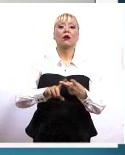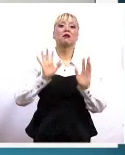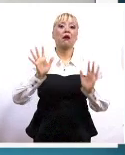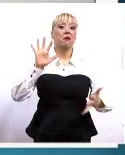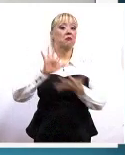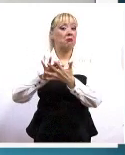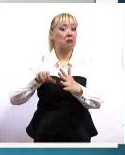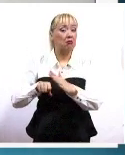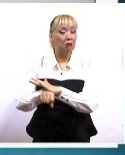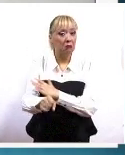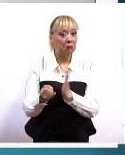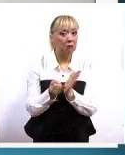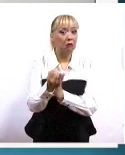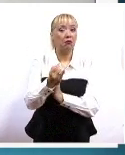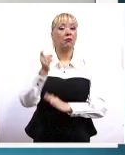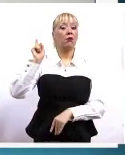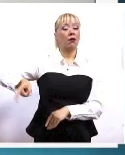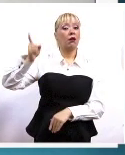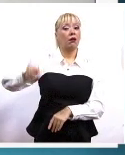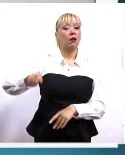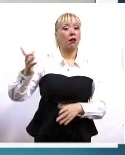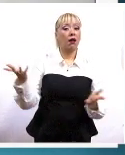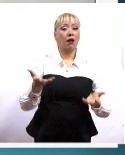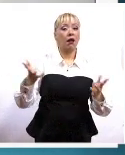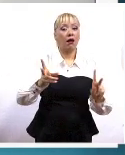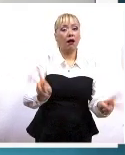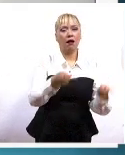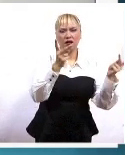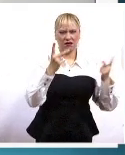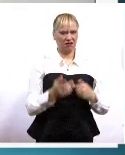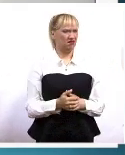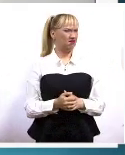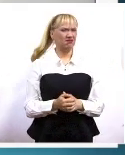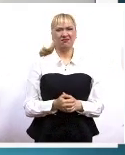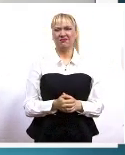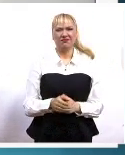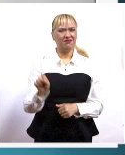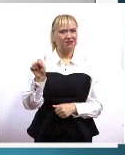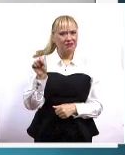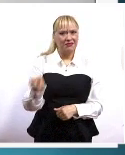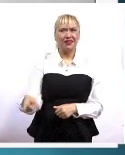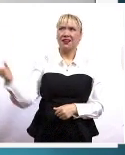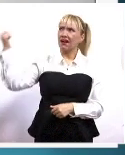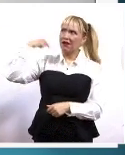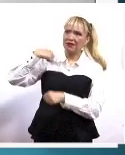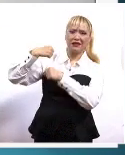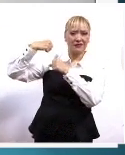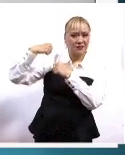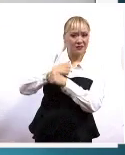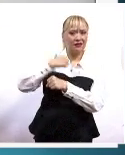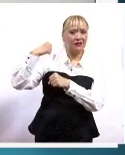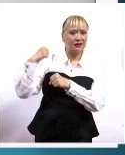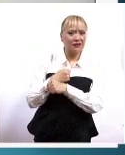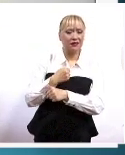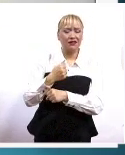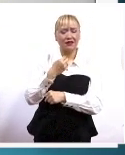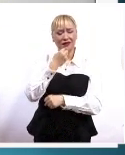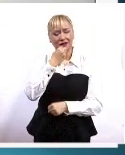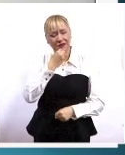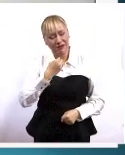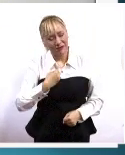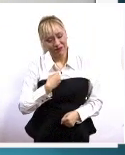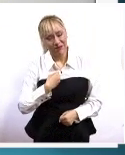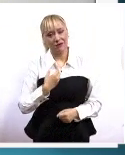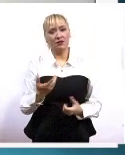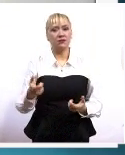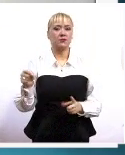definitiva por delito de trata cuando ellas mismas o estaban todavía siendo víctimas o habían sido víctimas